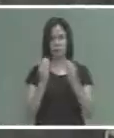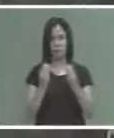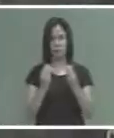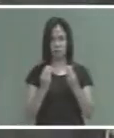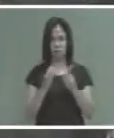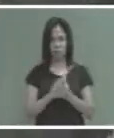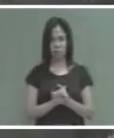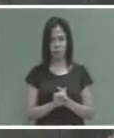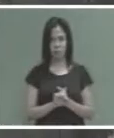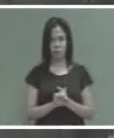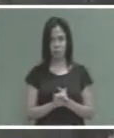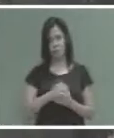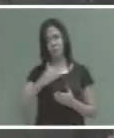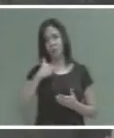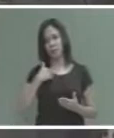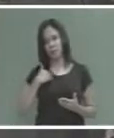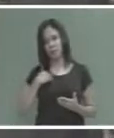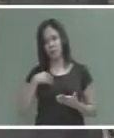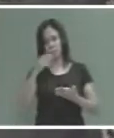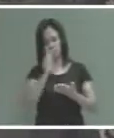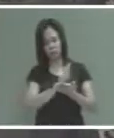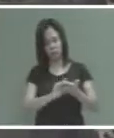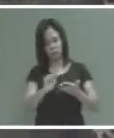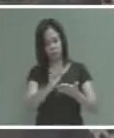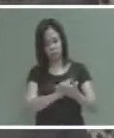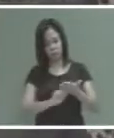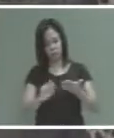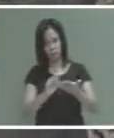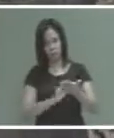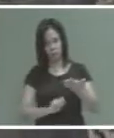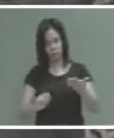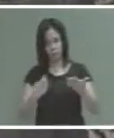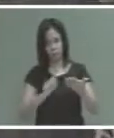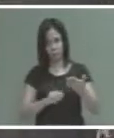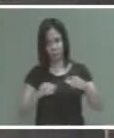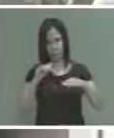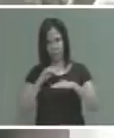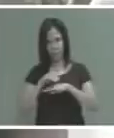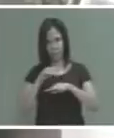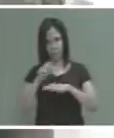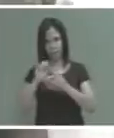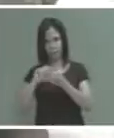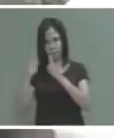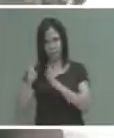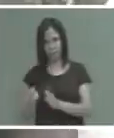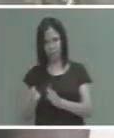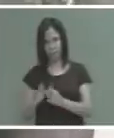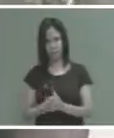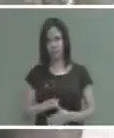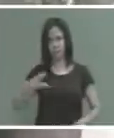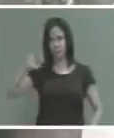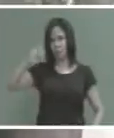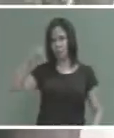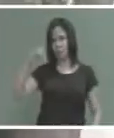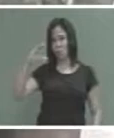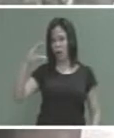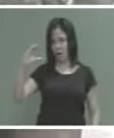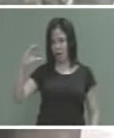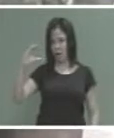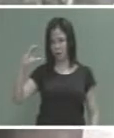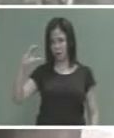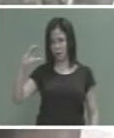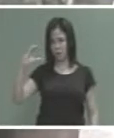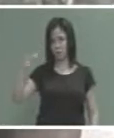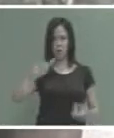Hay notas muy lindas que tú escribes a un amigo negro. ¿Quién es él? Juan Carlos Negro Franco. Fue un amigo